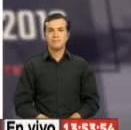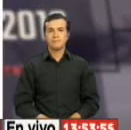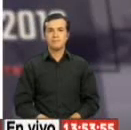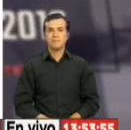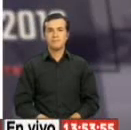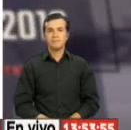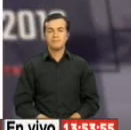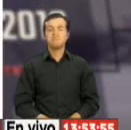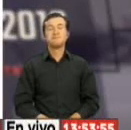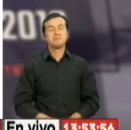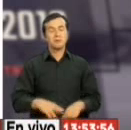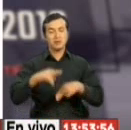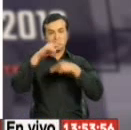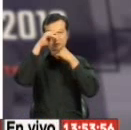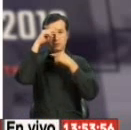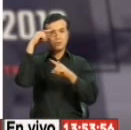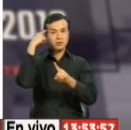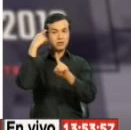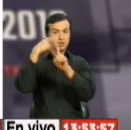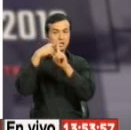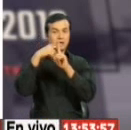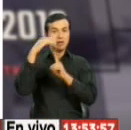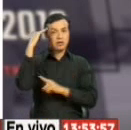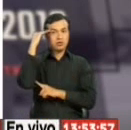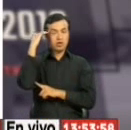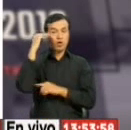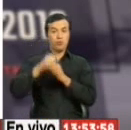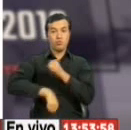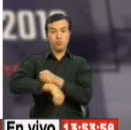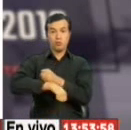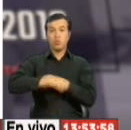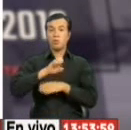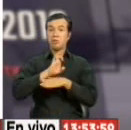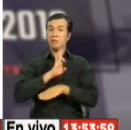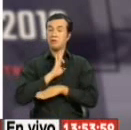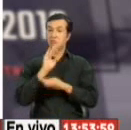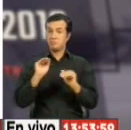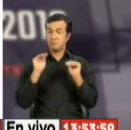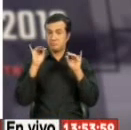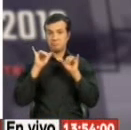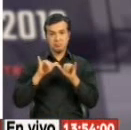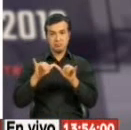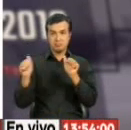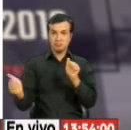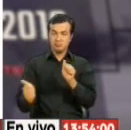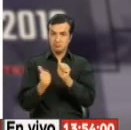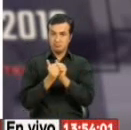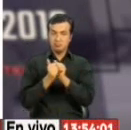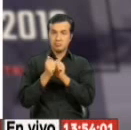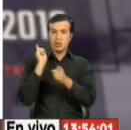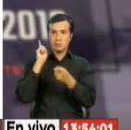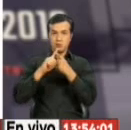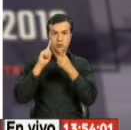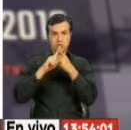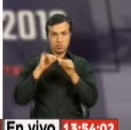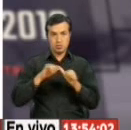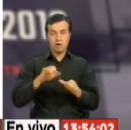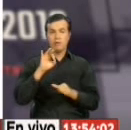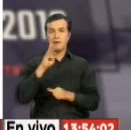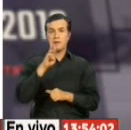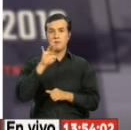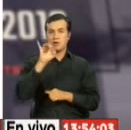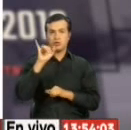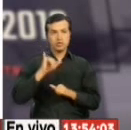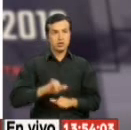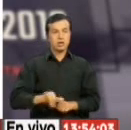excelente noticia para el nacional y también para el fútbol ecuatoriano gran director técnico que permanecerá justamente acá en el campeonato eduardo favaro